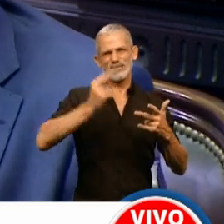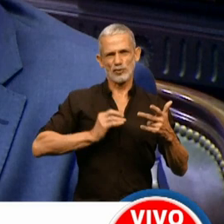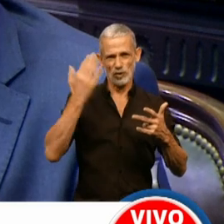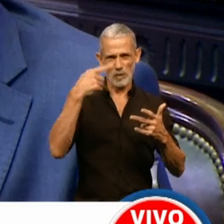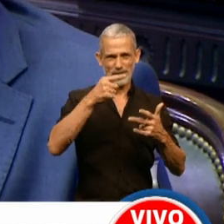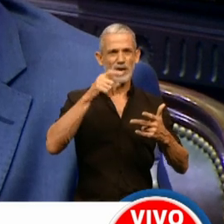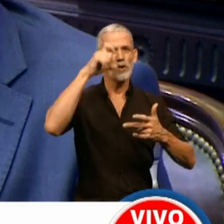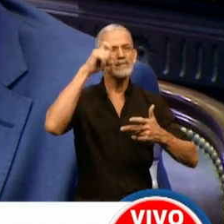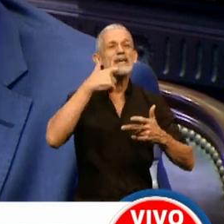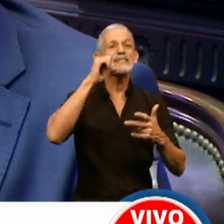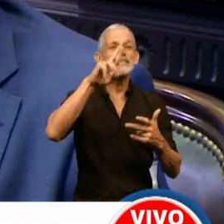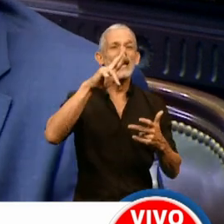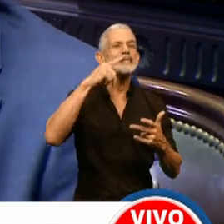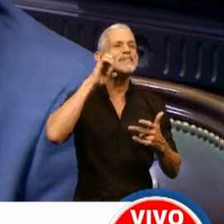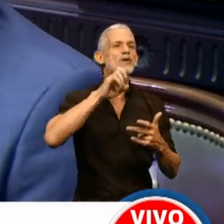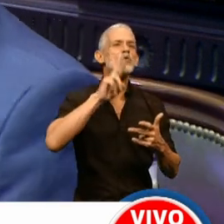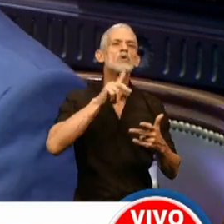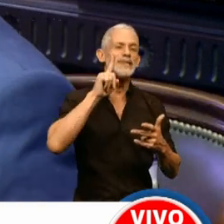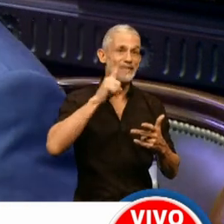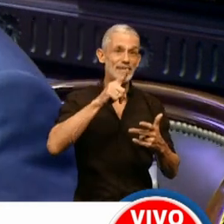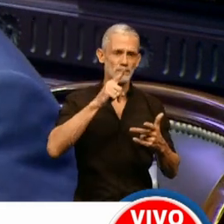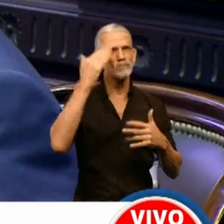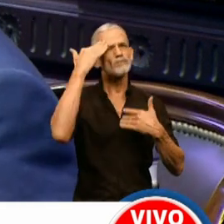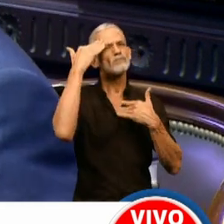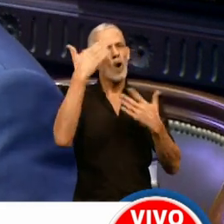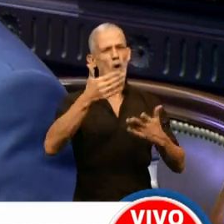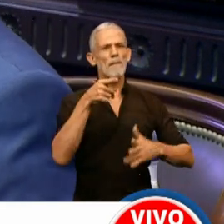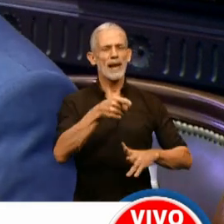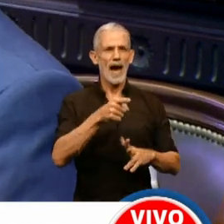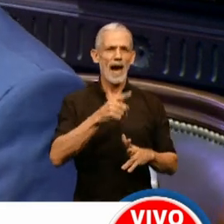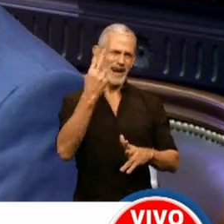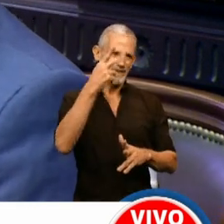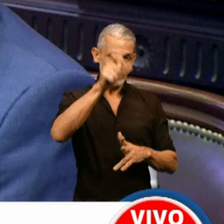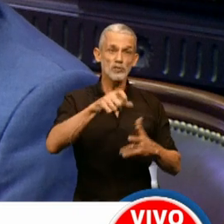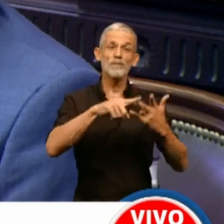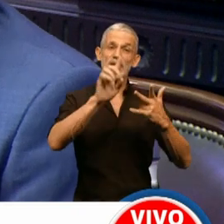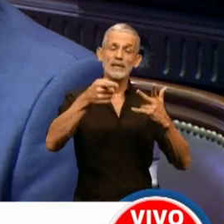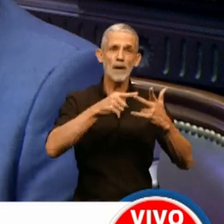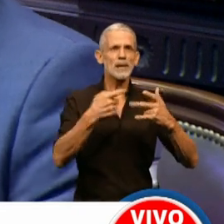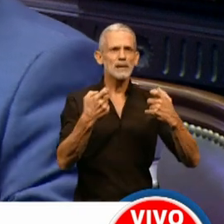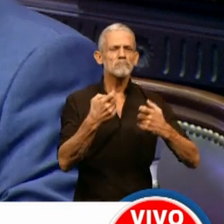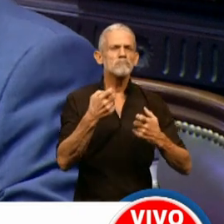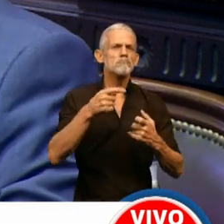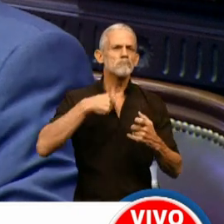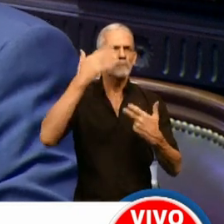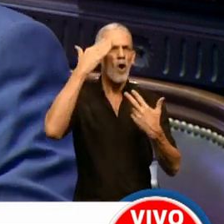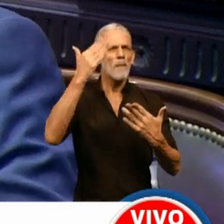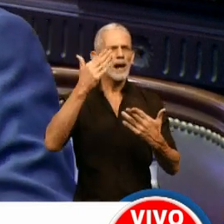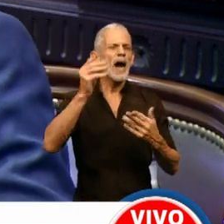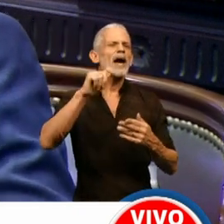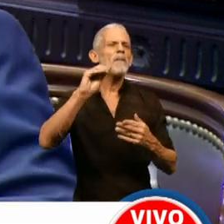pasado a ser sal cigliutti hay quien les rendimos un homenaje y también hago extensivo este homenaje